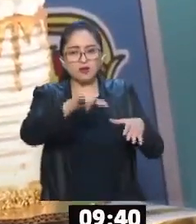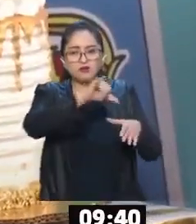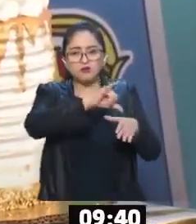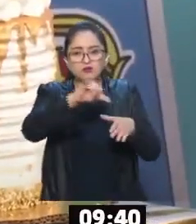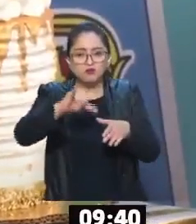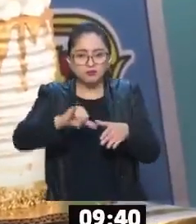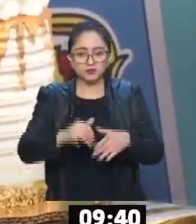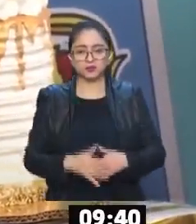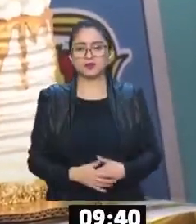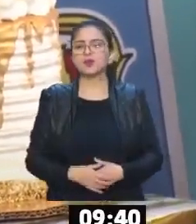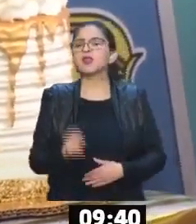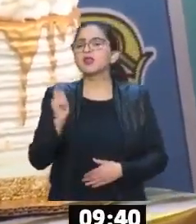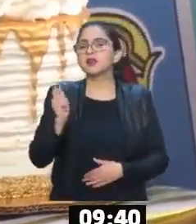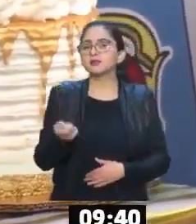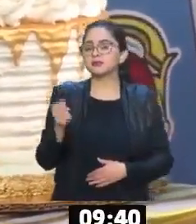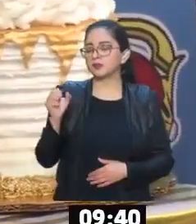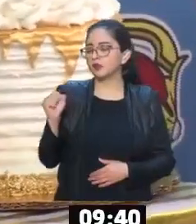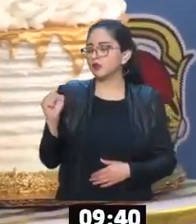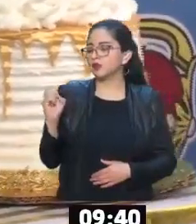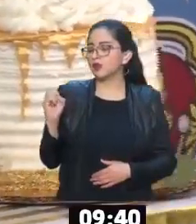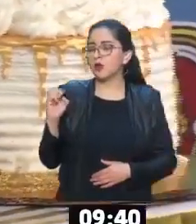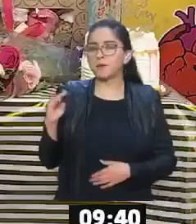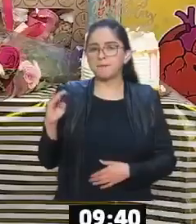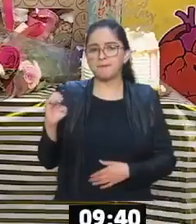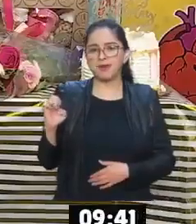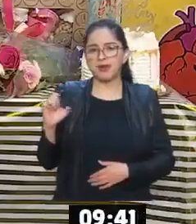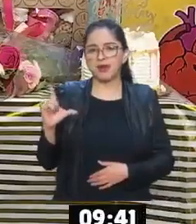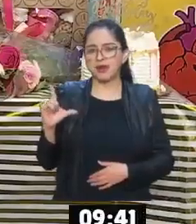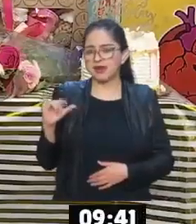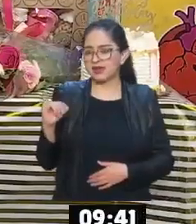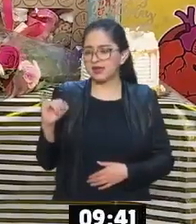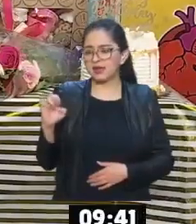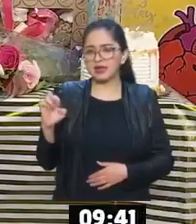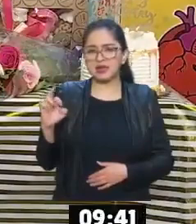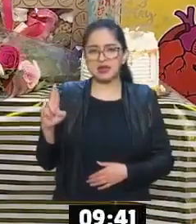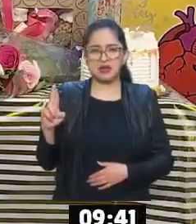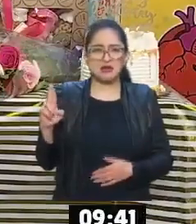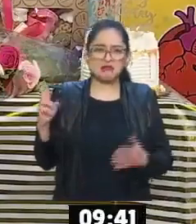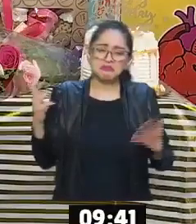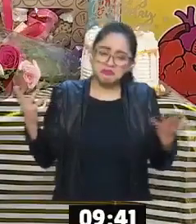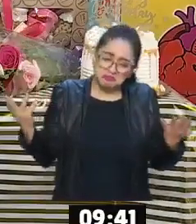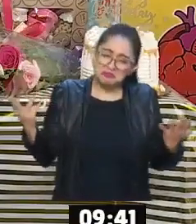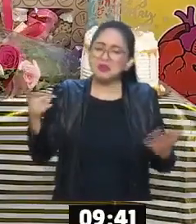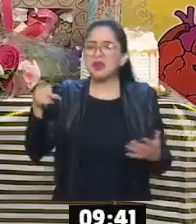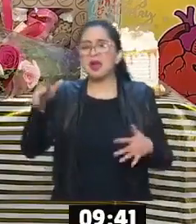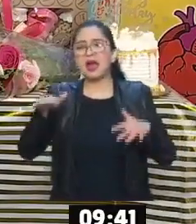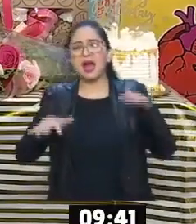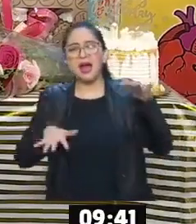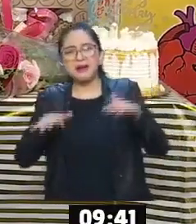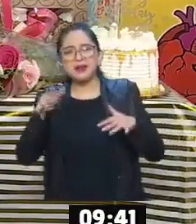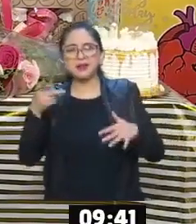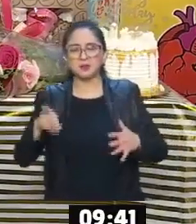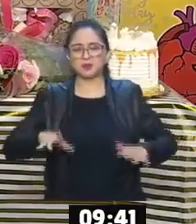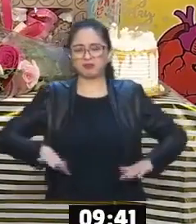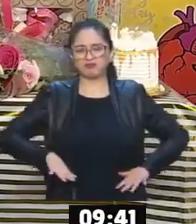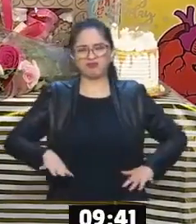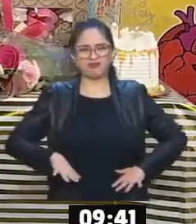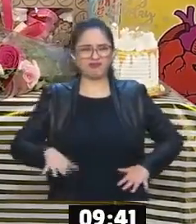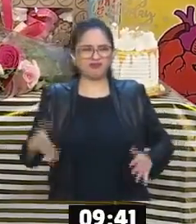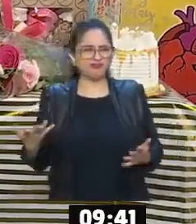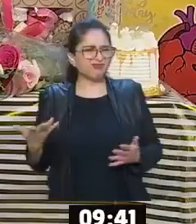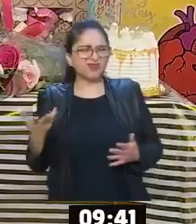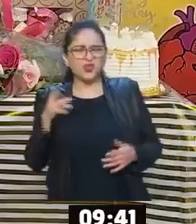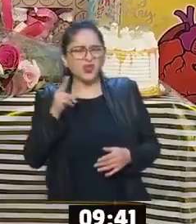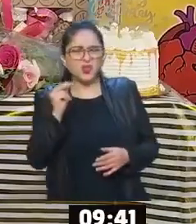figura de sommelier es aquella persona, normalmente luego son resangrones, ¿eh? Pero sí. Con